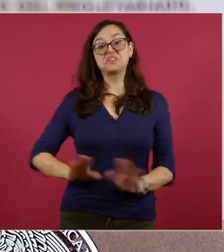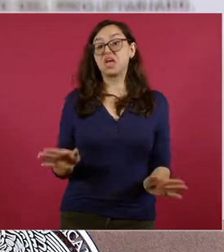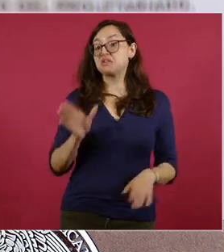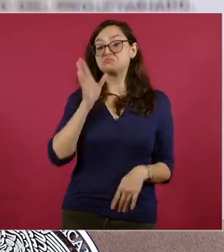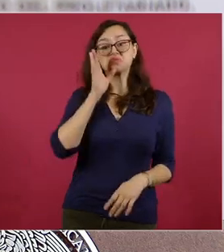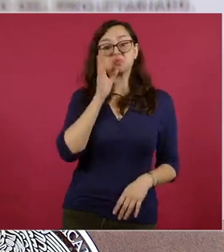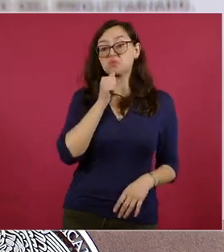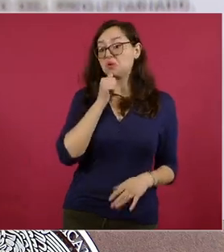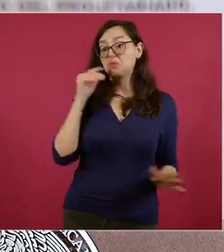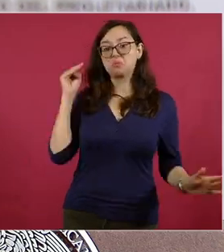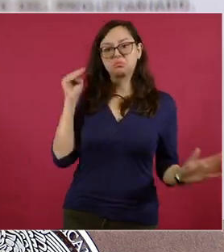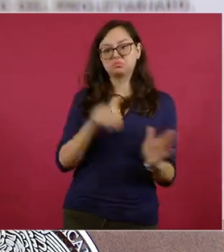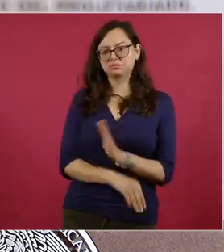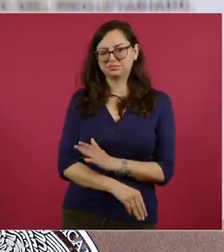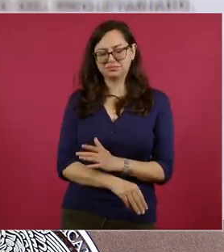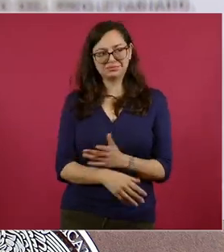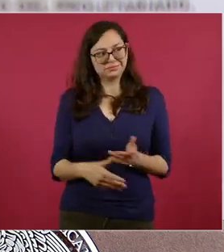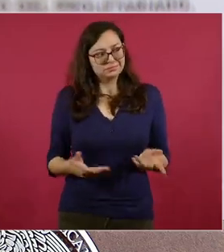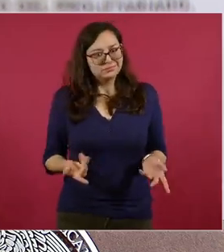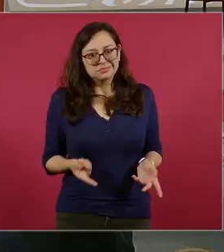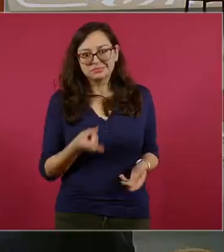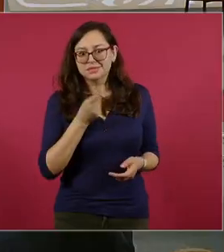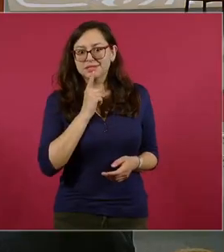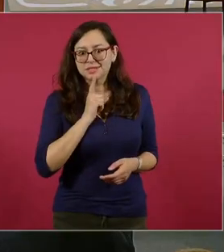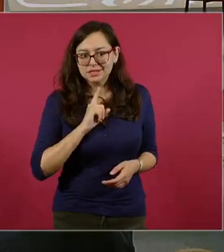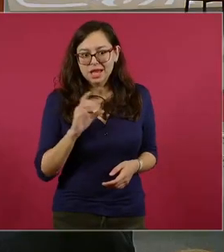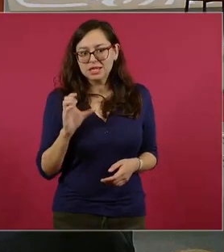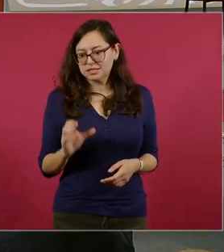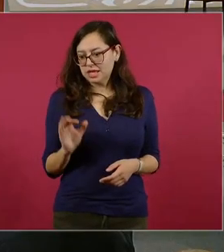del suministro se puede hacer en cajeros,